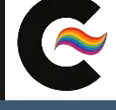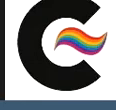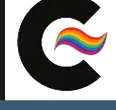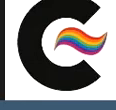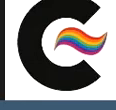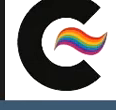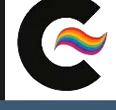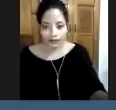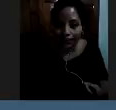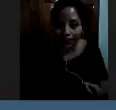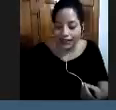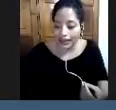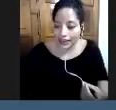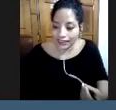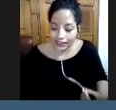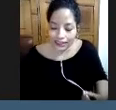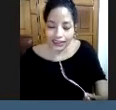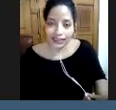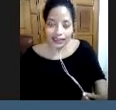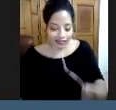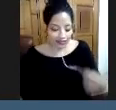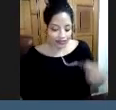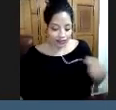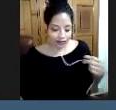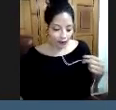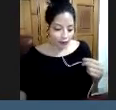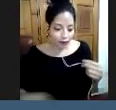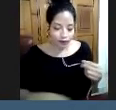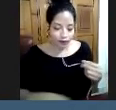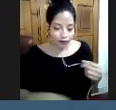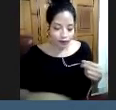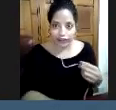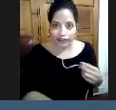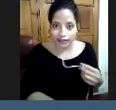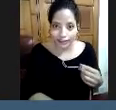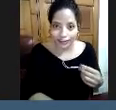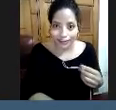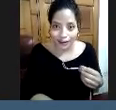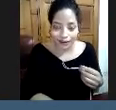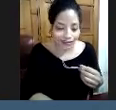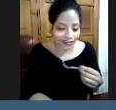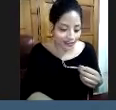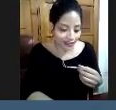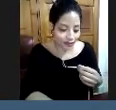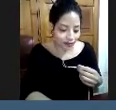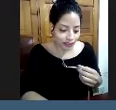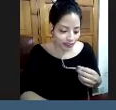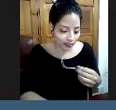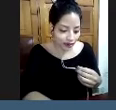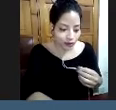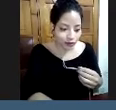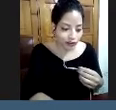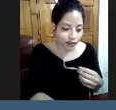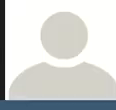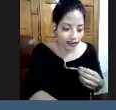Muchísimas gracias, Liliana. Liliana cerró con broche de oro con algo bastante